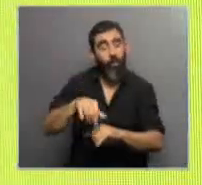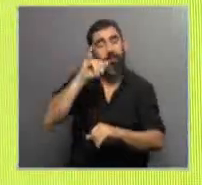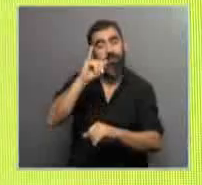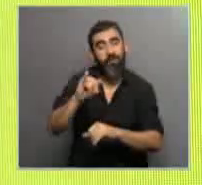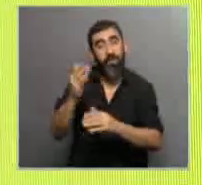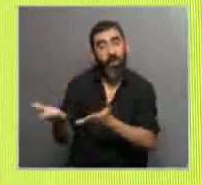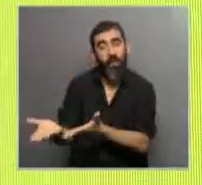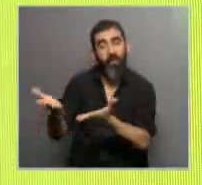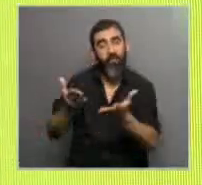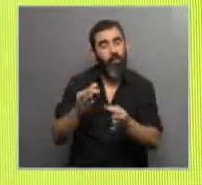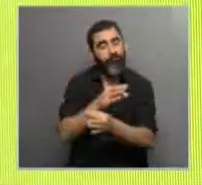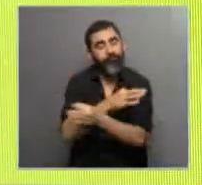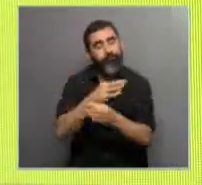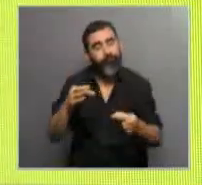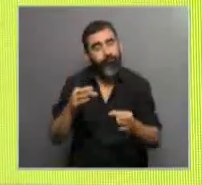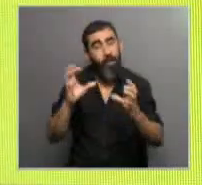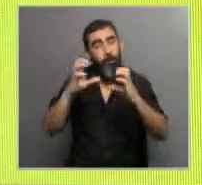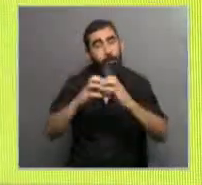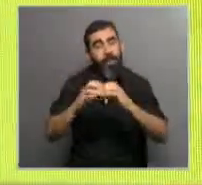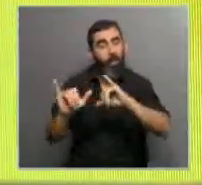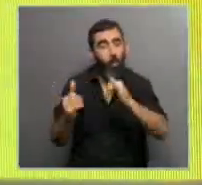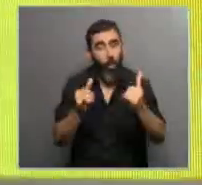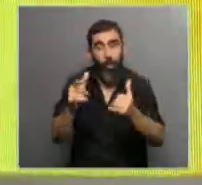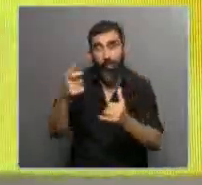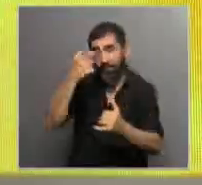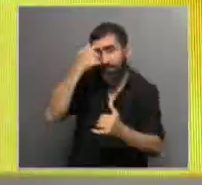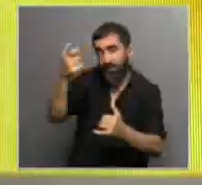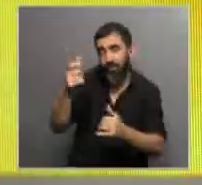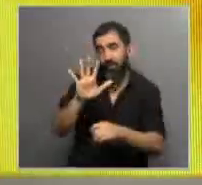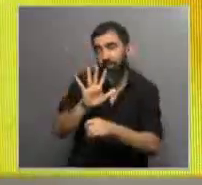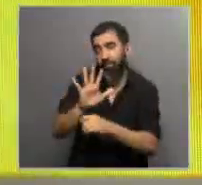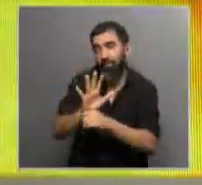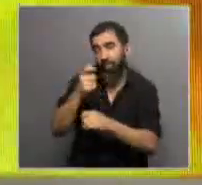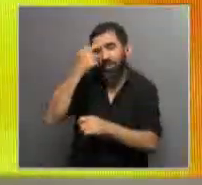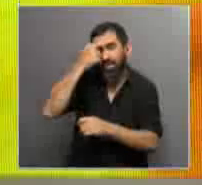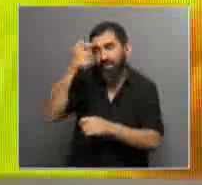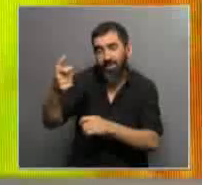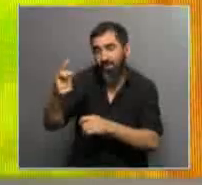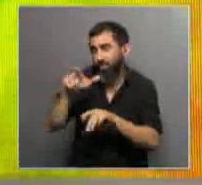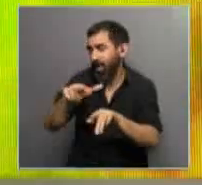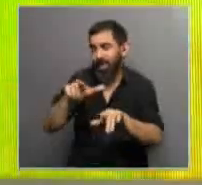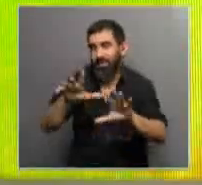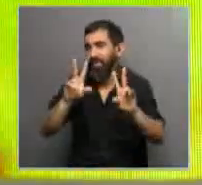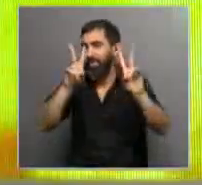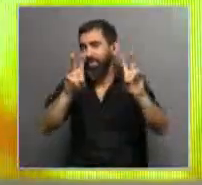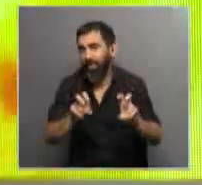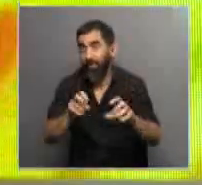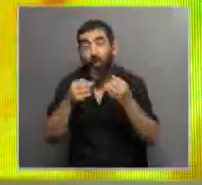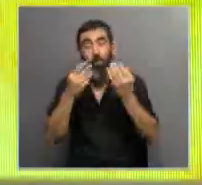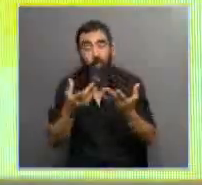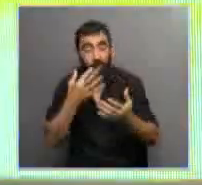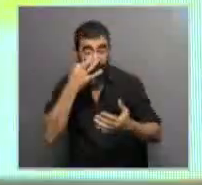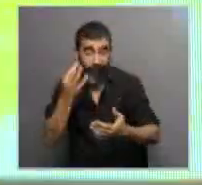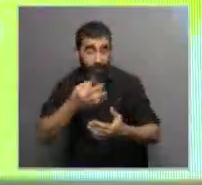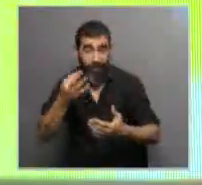invitado de lujo en mente es en juego es un científico que creo que es como el científico para mentes en juego porque él mismo en realidad